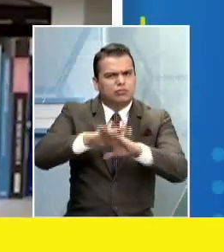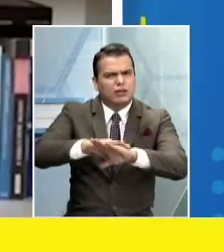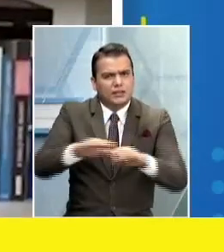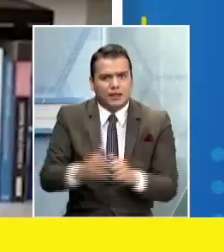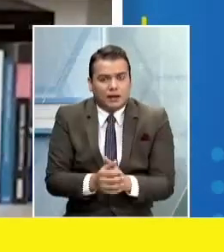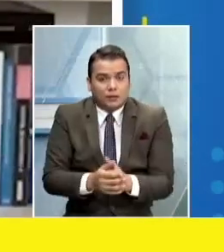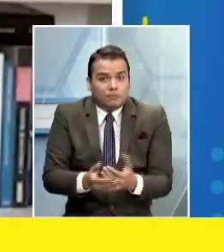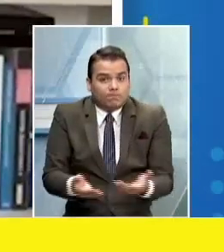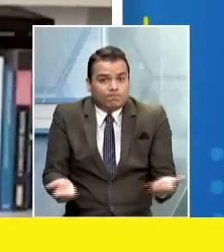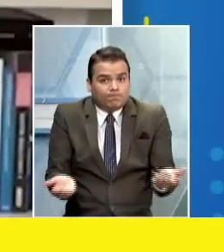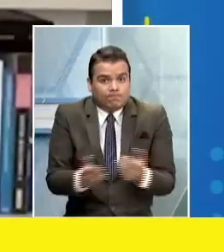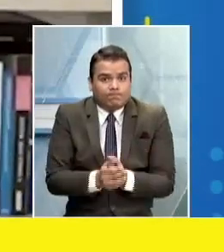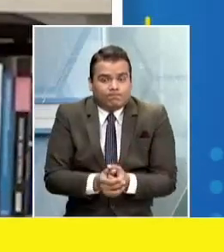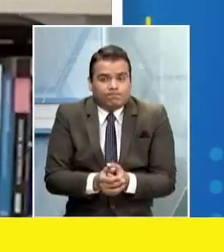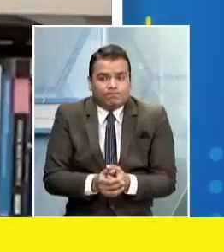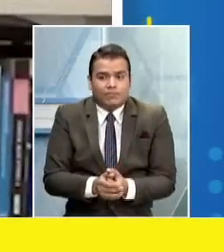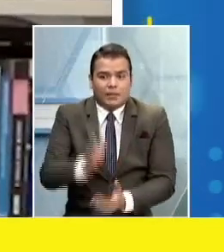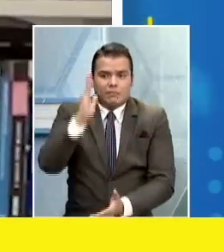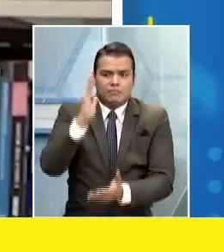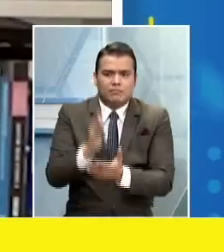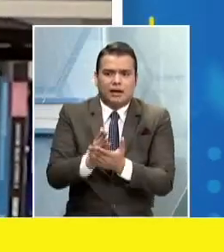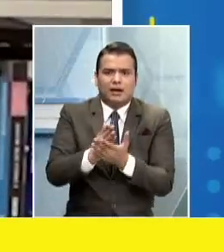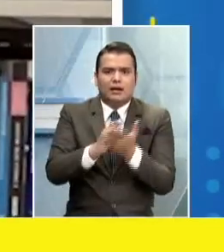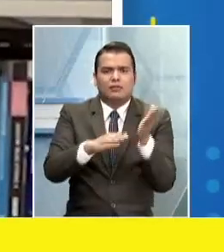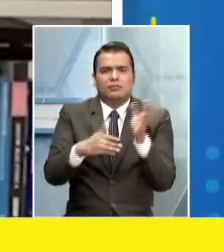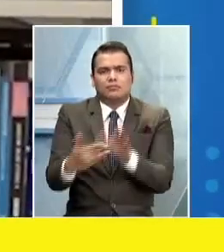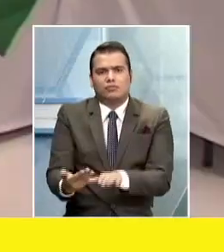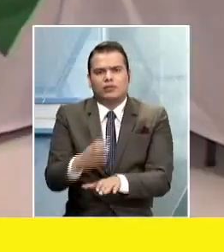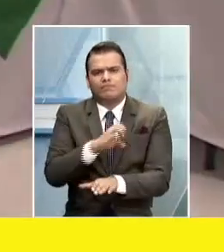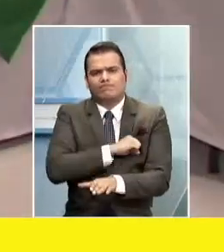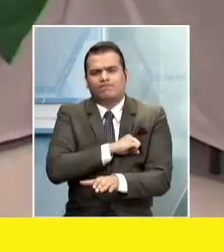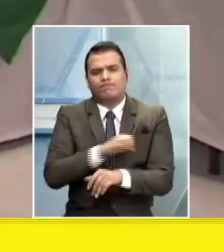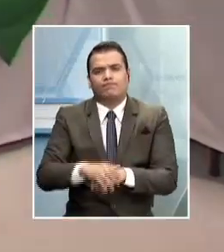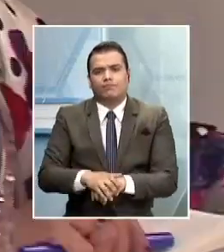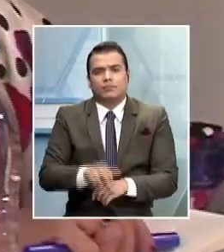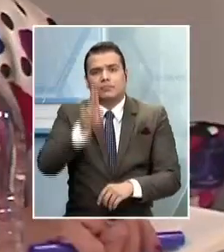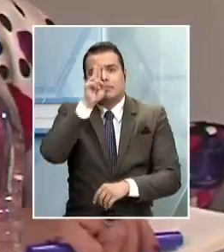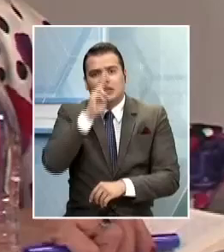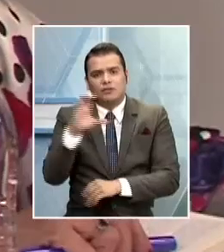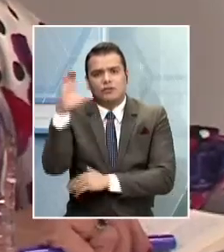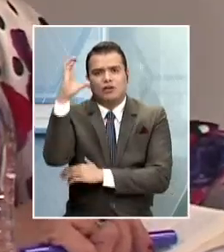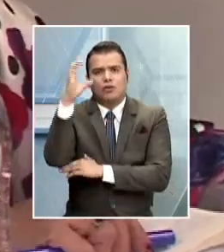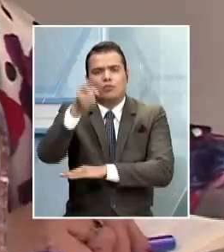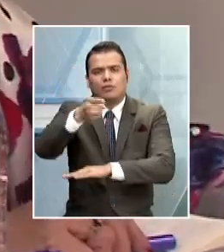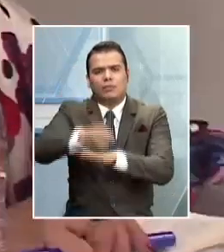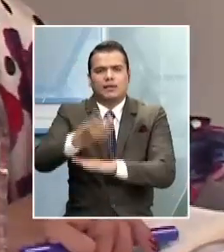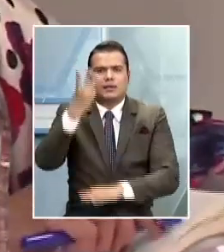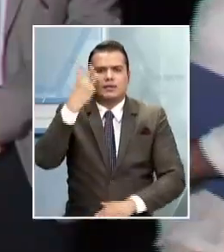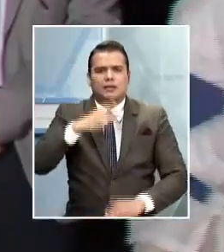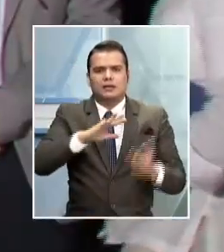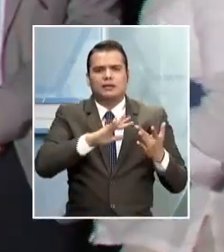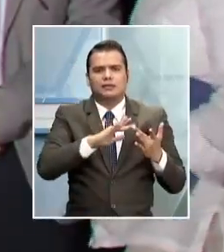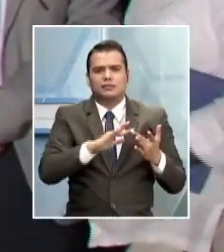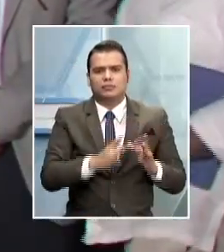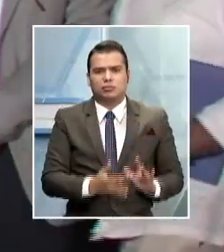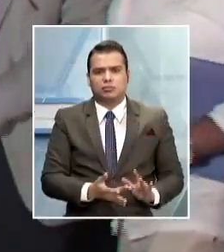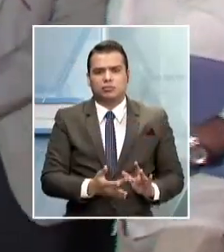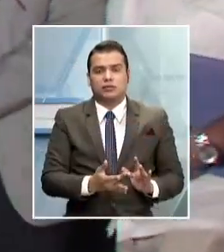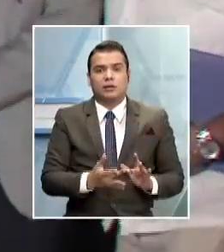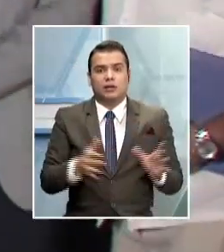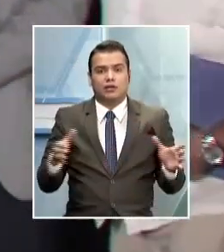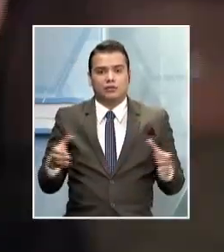y por eso es triste la partida de un hombre de Estado. En todo el país se decretaron 3 días de duelo y en